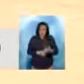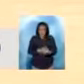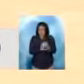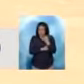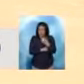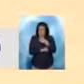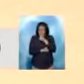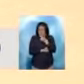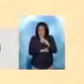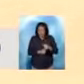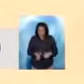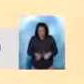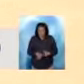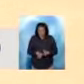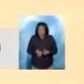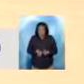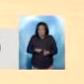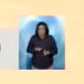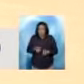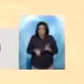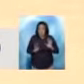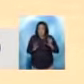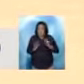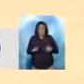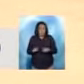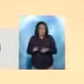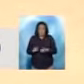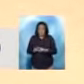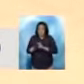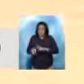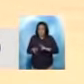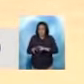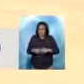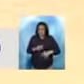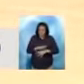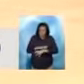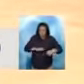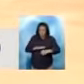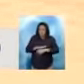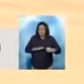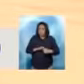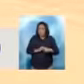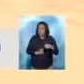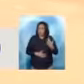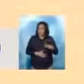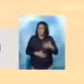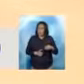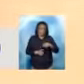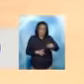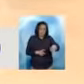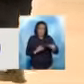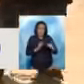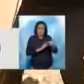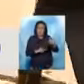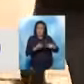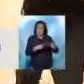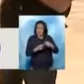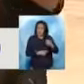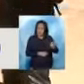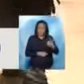vez que avanzamos. Aparte que parece que estuviéramos en pleno río porque hay un caudal, hay bastante fuerza acá donde estamos avanzando. Los negocios